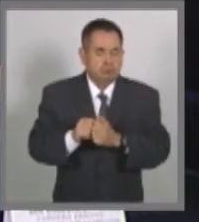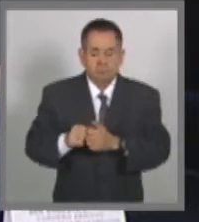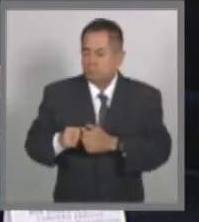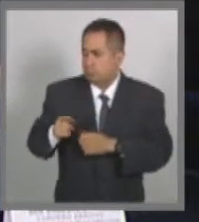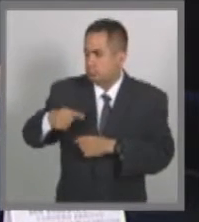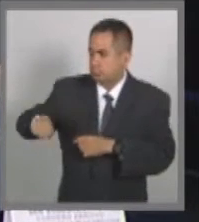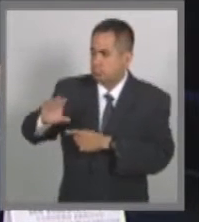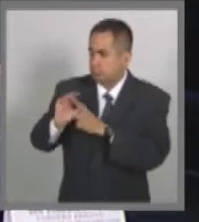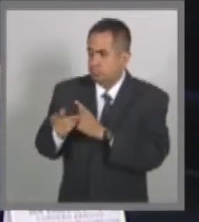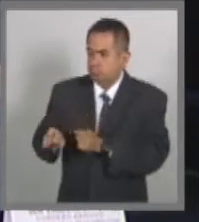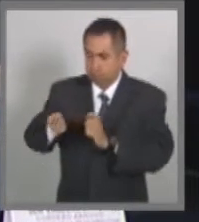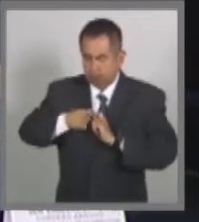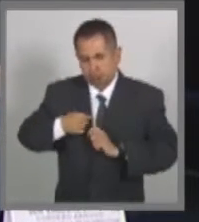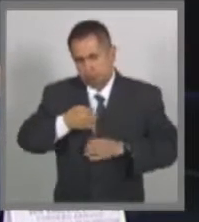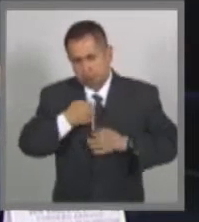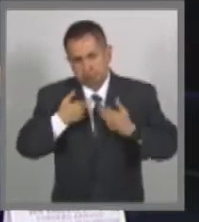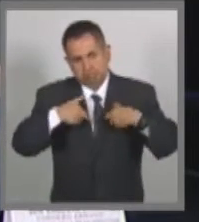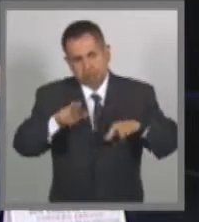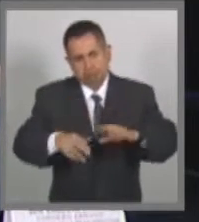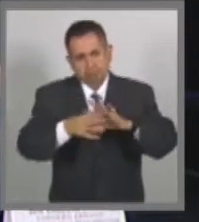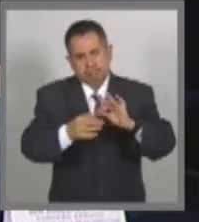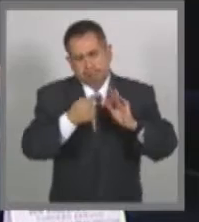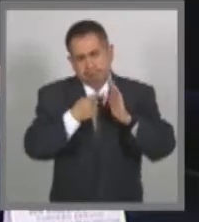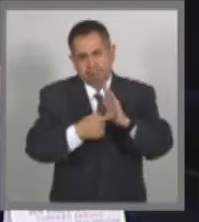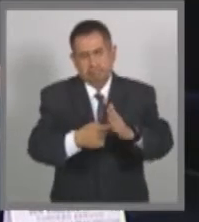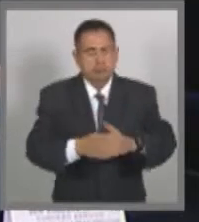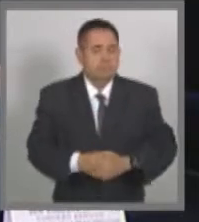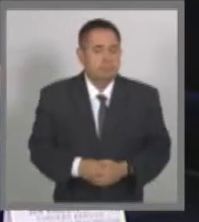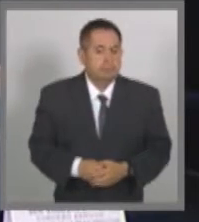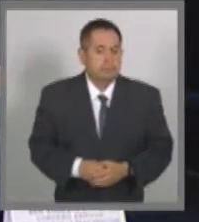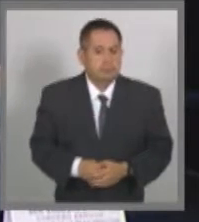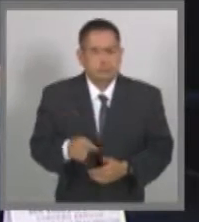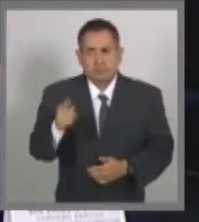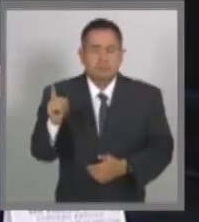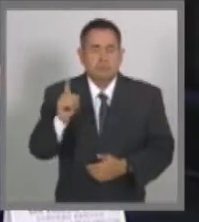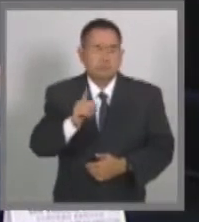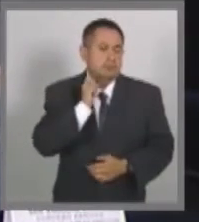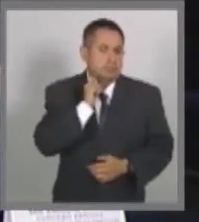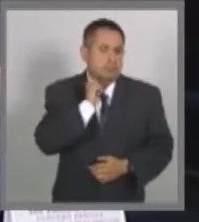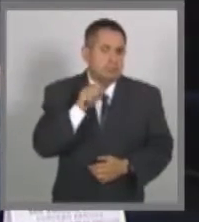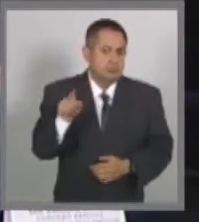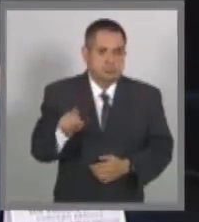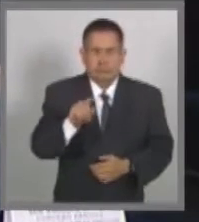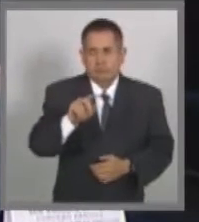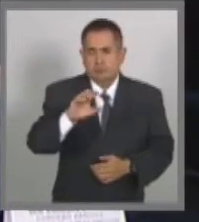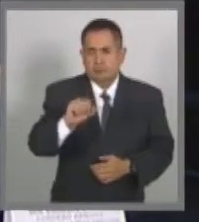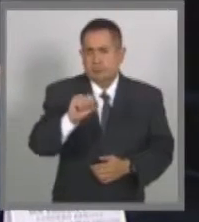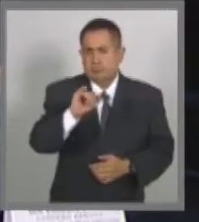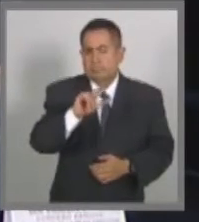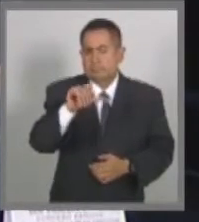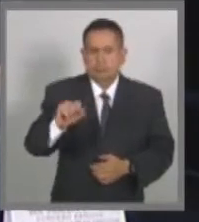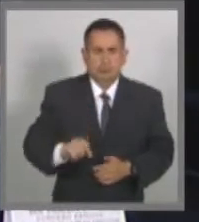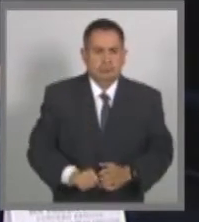Comisión de Energía, presentar el dictamen. En uso de la voz, el senador Vega